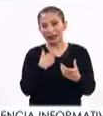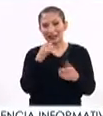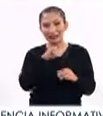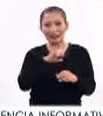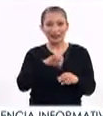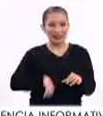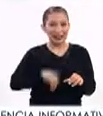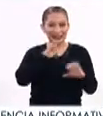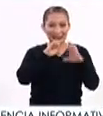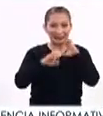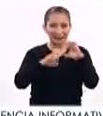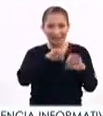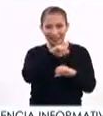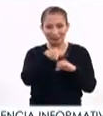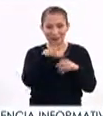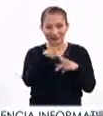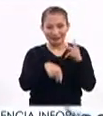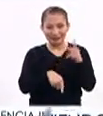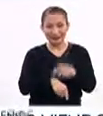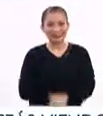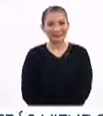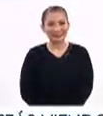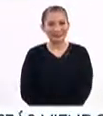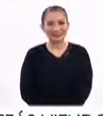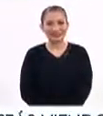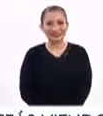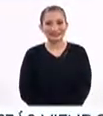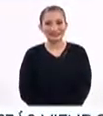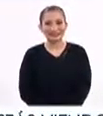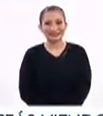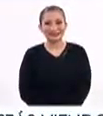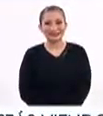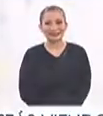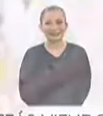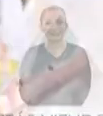esta interesante entrevista después de la pausa.